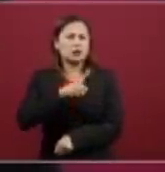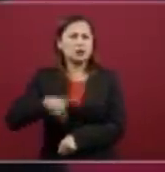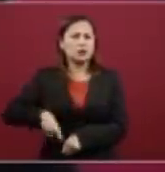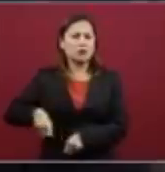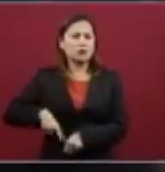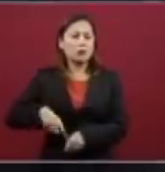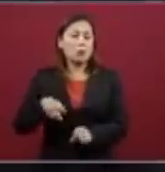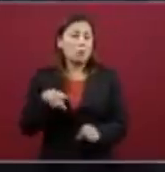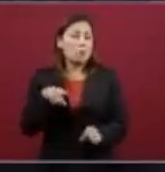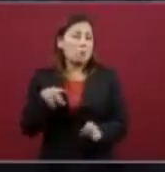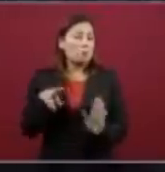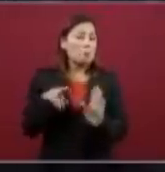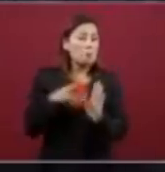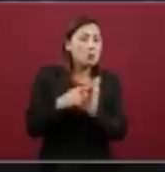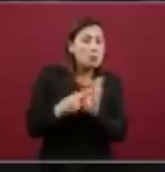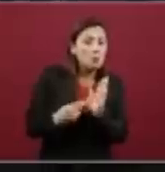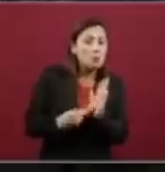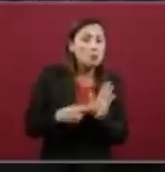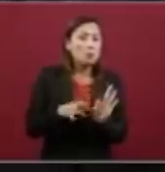porque